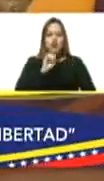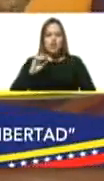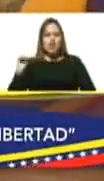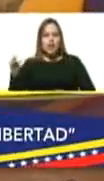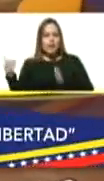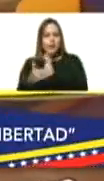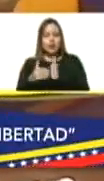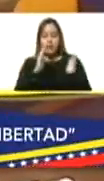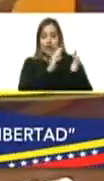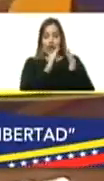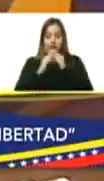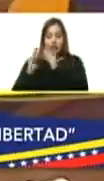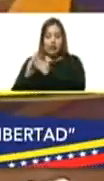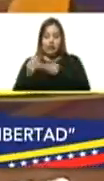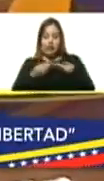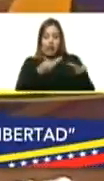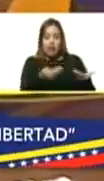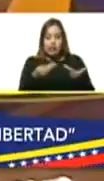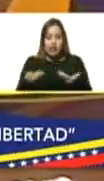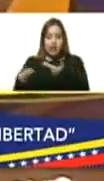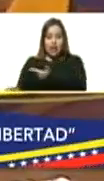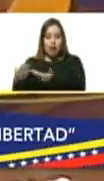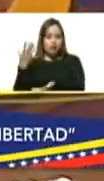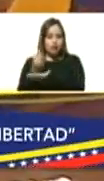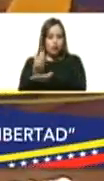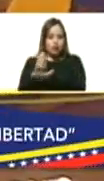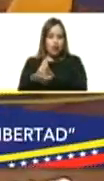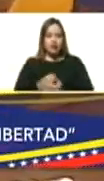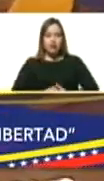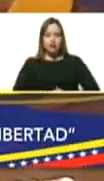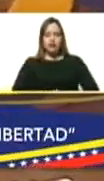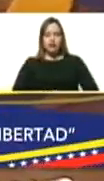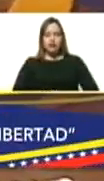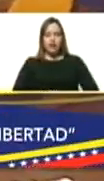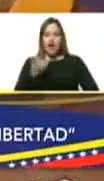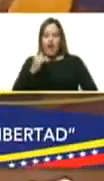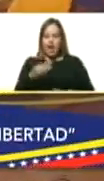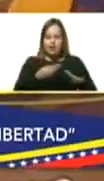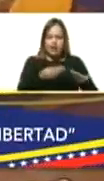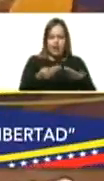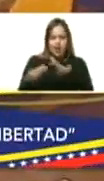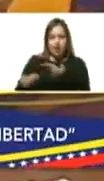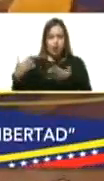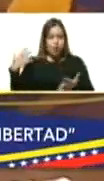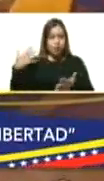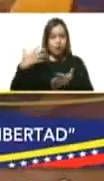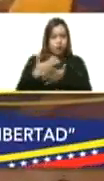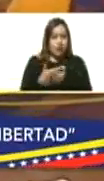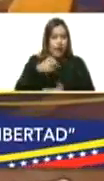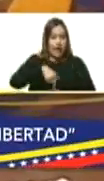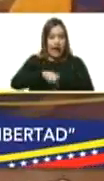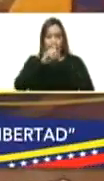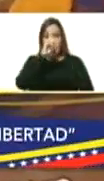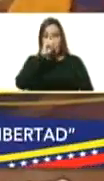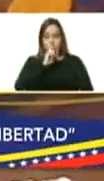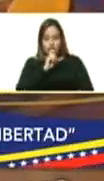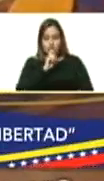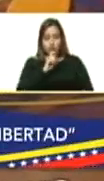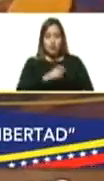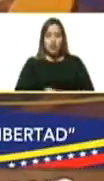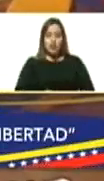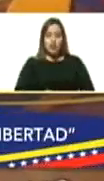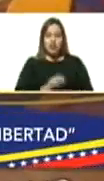4.200.000 viviendas entregadas en Monagas, presidente, hemos entregado en lo que va de la creación